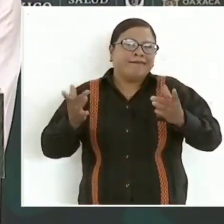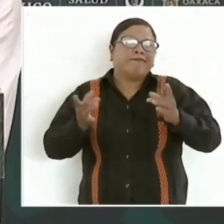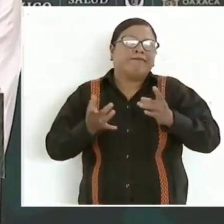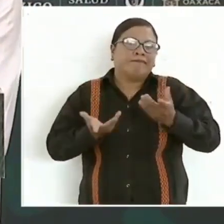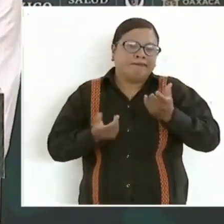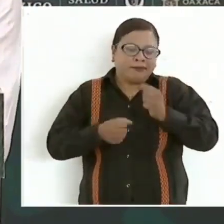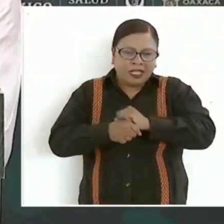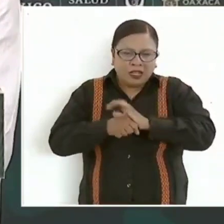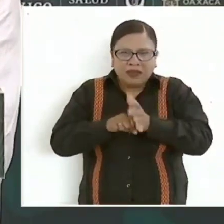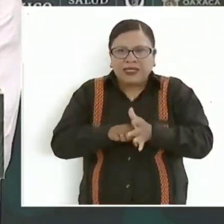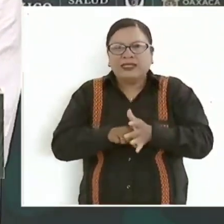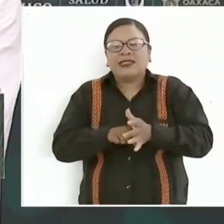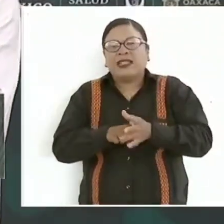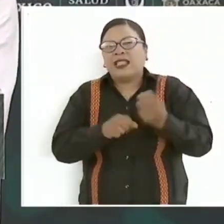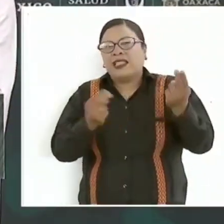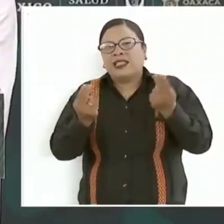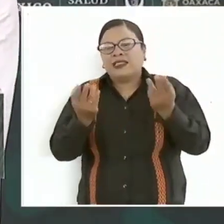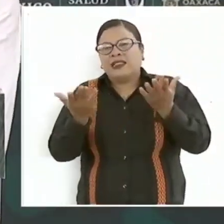desgraciadamente, la pandemia y tuvimos que